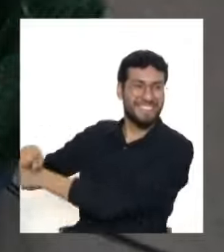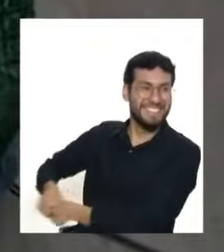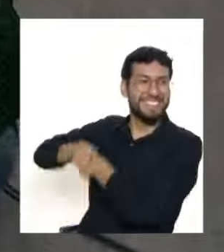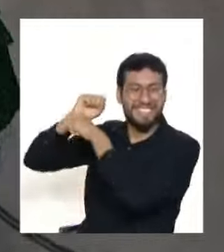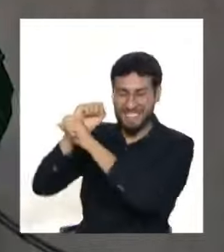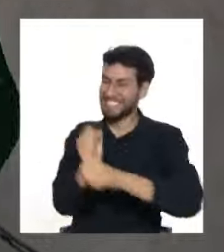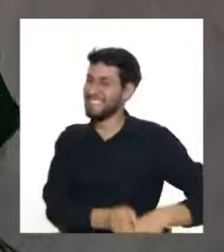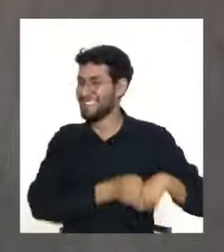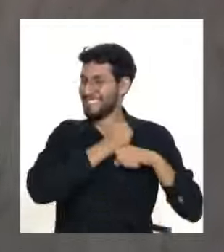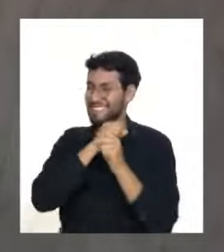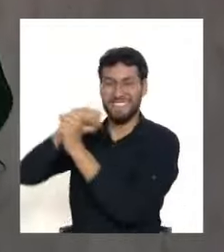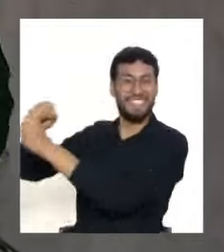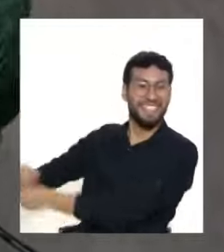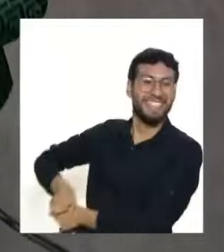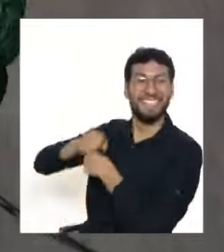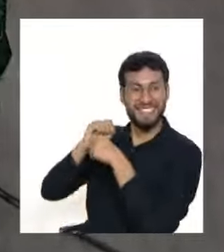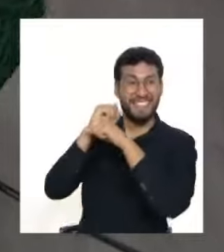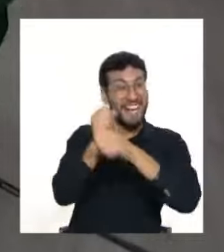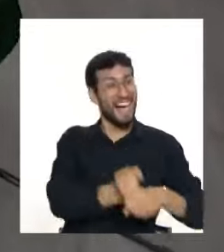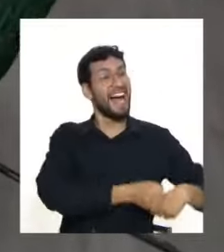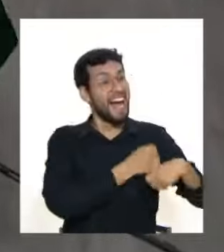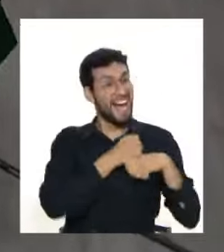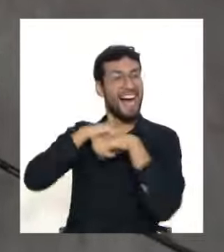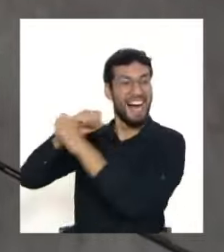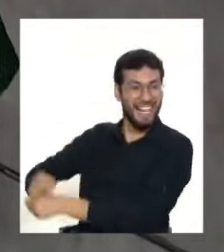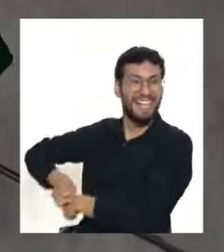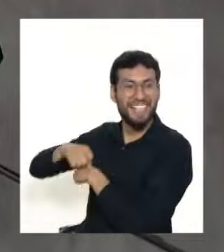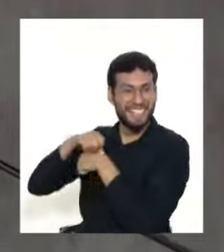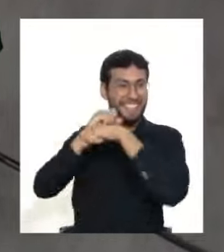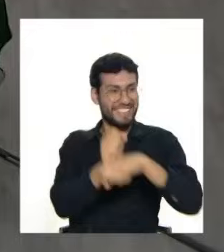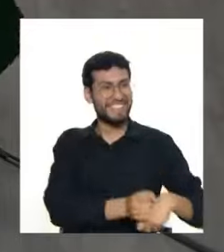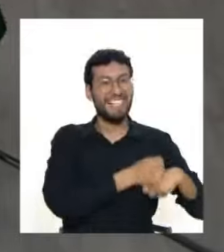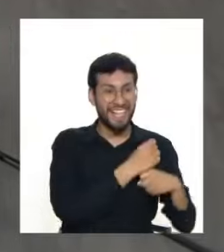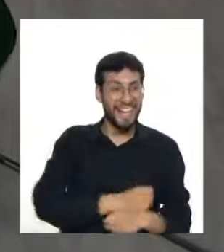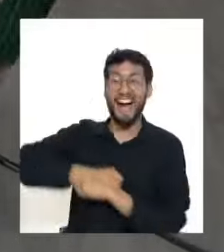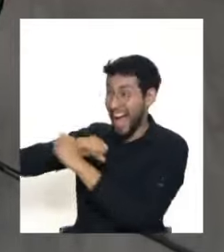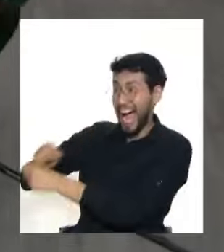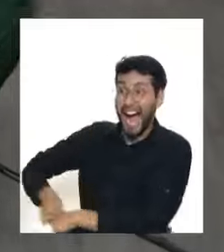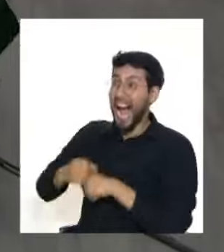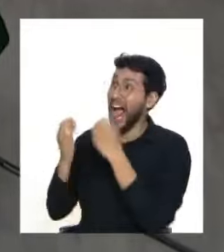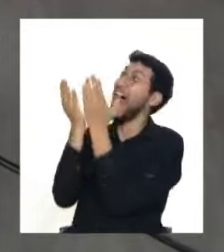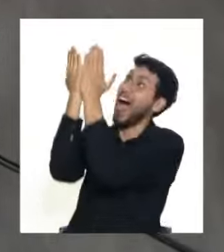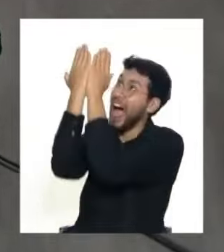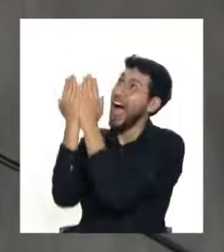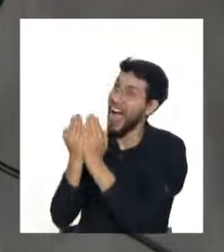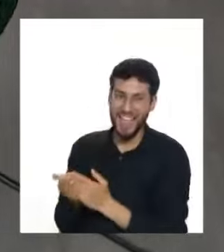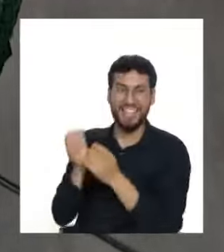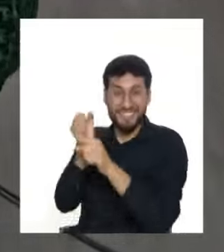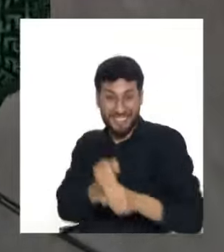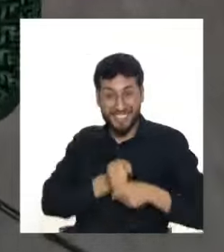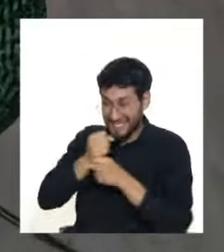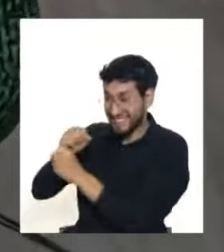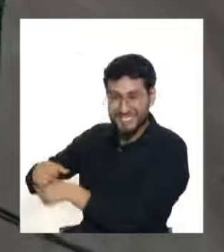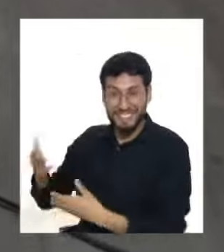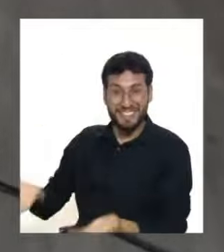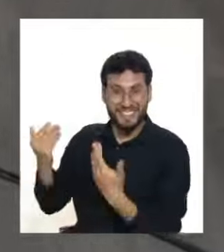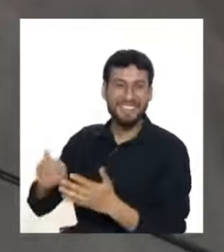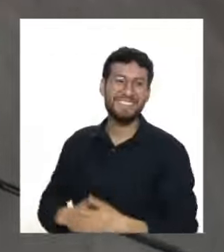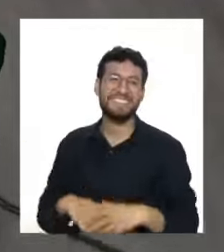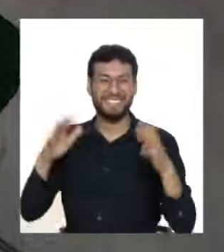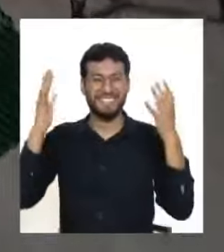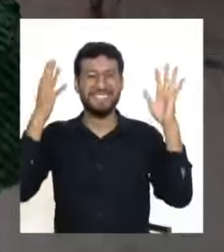vamos, vamos. Eso, eso. ¡Eso! ¡Eso, papi! ¡Rema que nos hundimos! ¡Rema! ¡Rema! Bien,